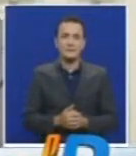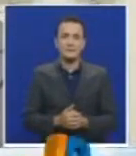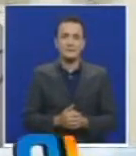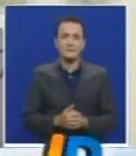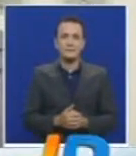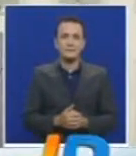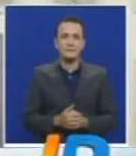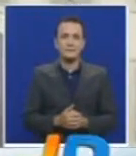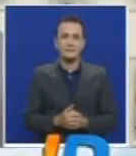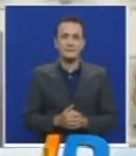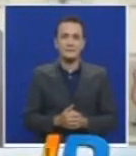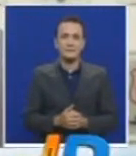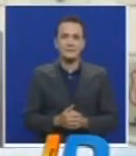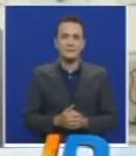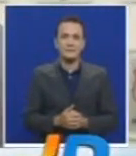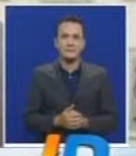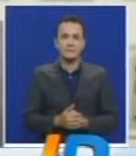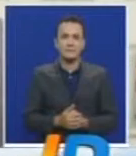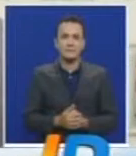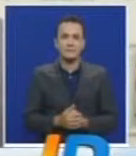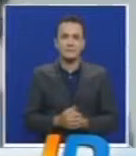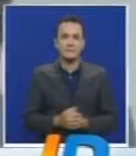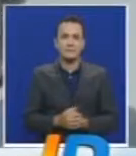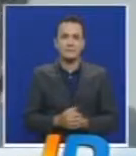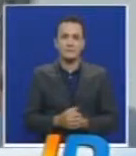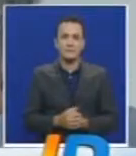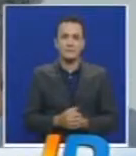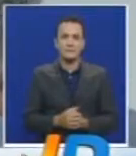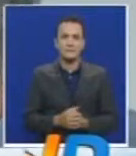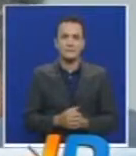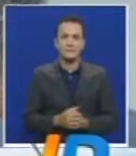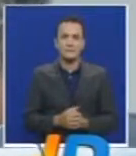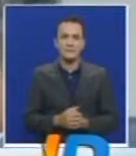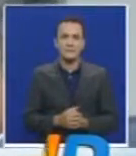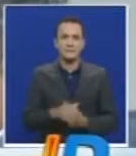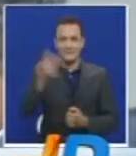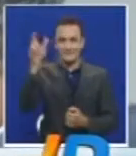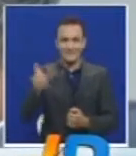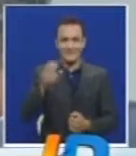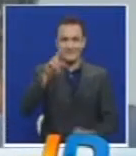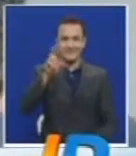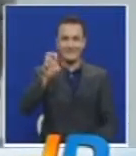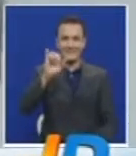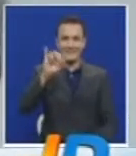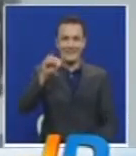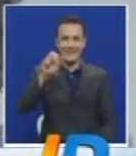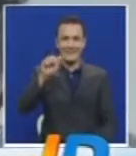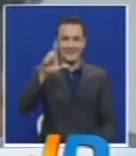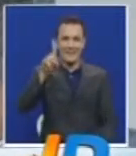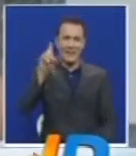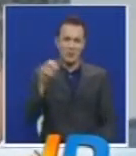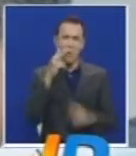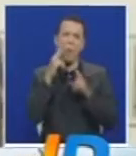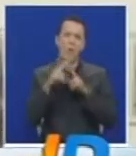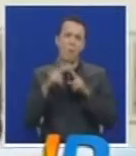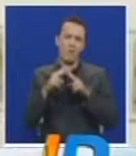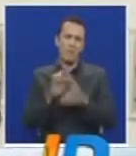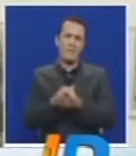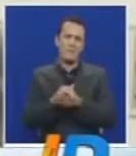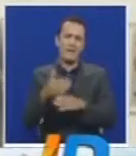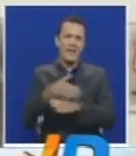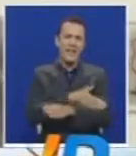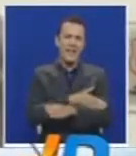tengo una relación muy grande con el profesor Reinaldo Rueda, porque hemos compartido muchos